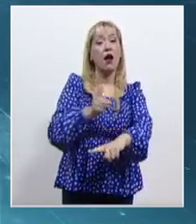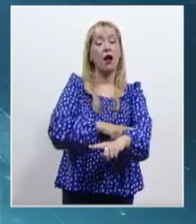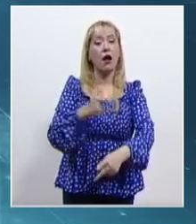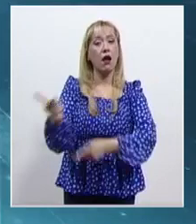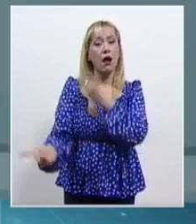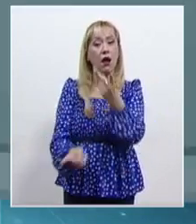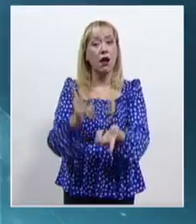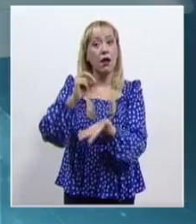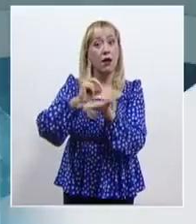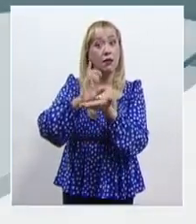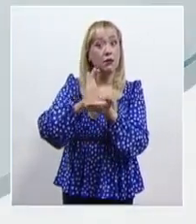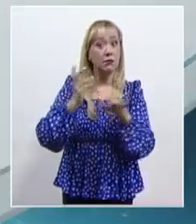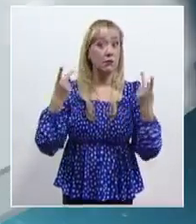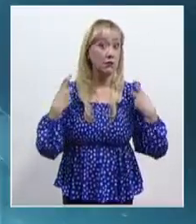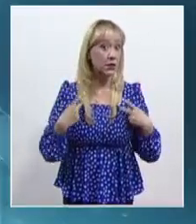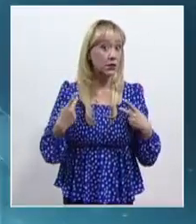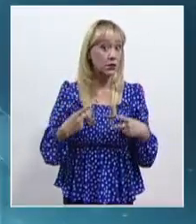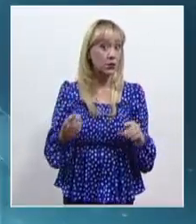con discapacidad.